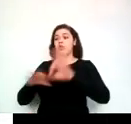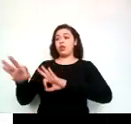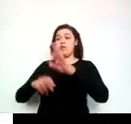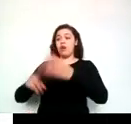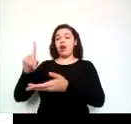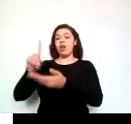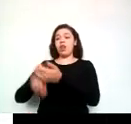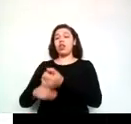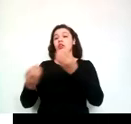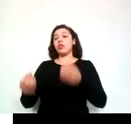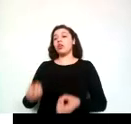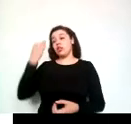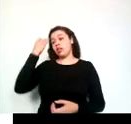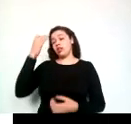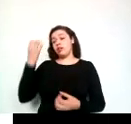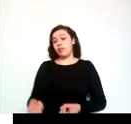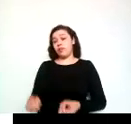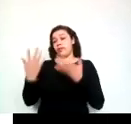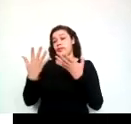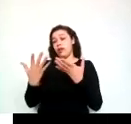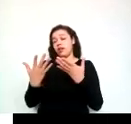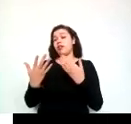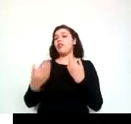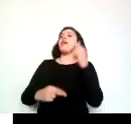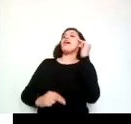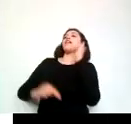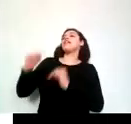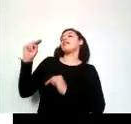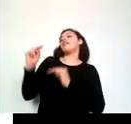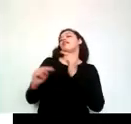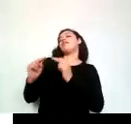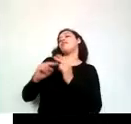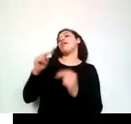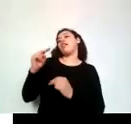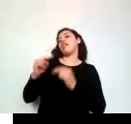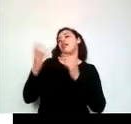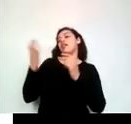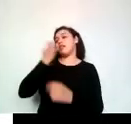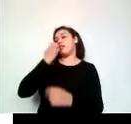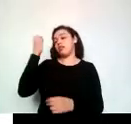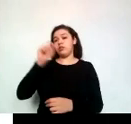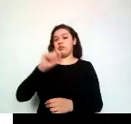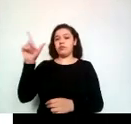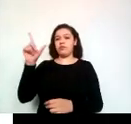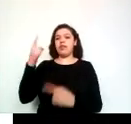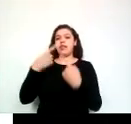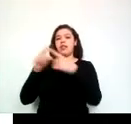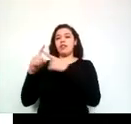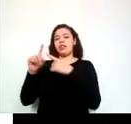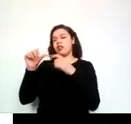de la institución, su nivel académico profesional y varios otros